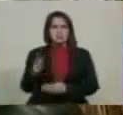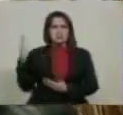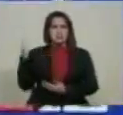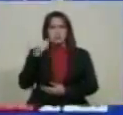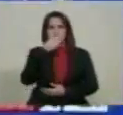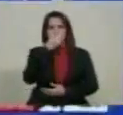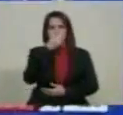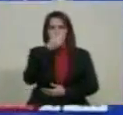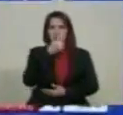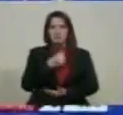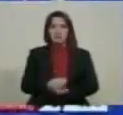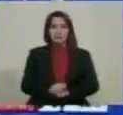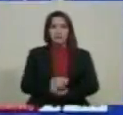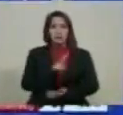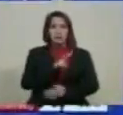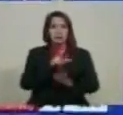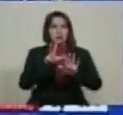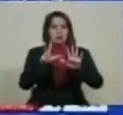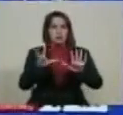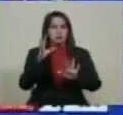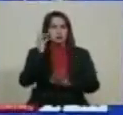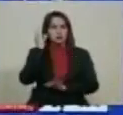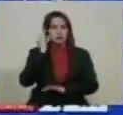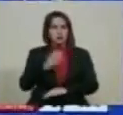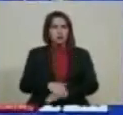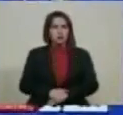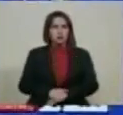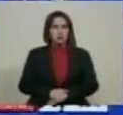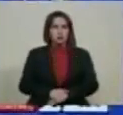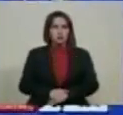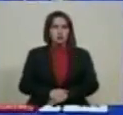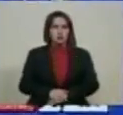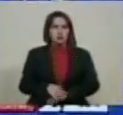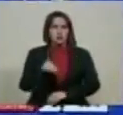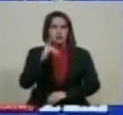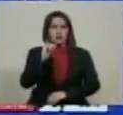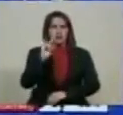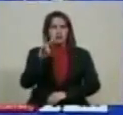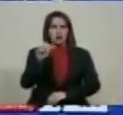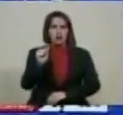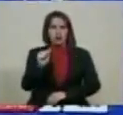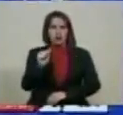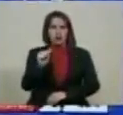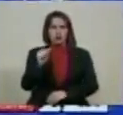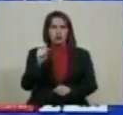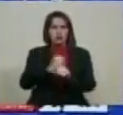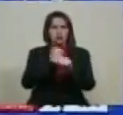Número 28, la compañera Diva Guzmán, de la clase obrera.